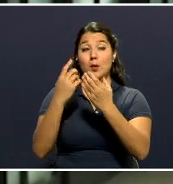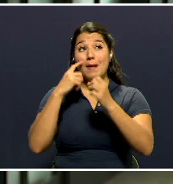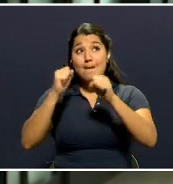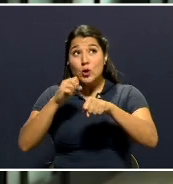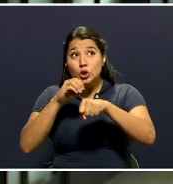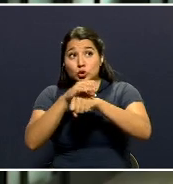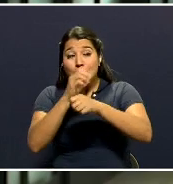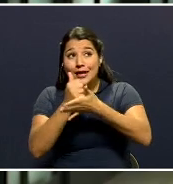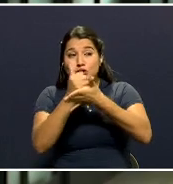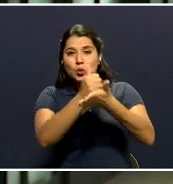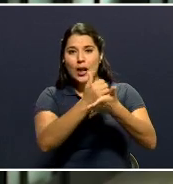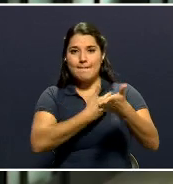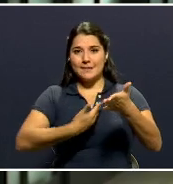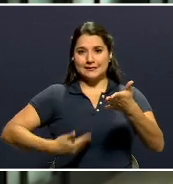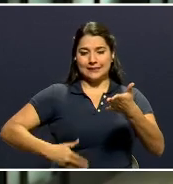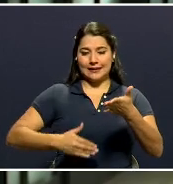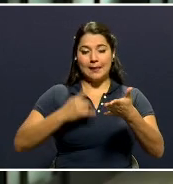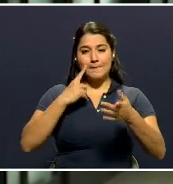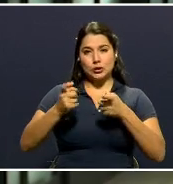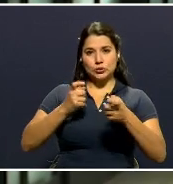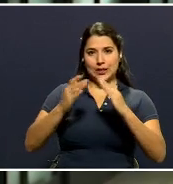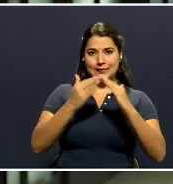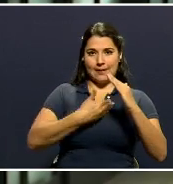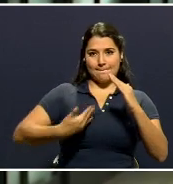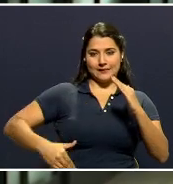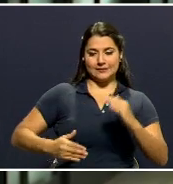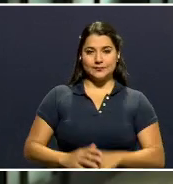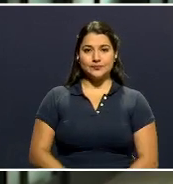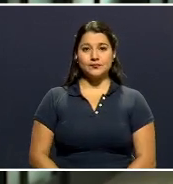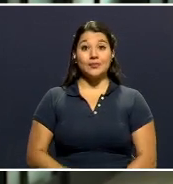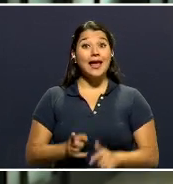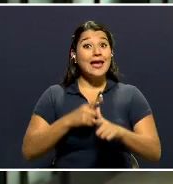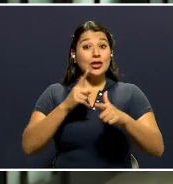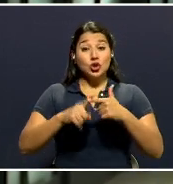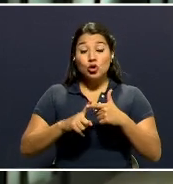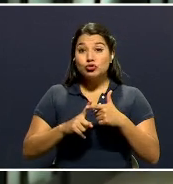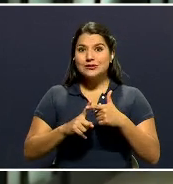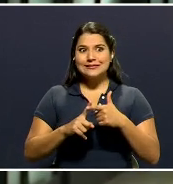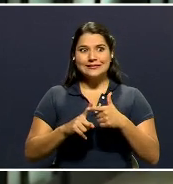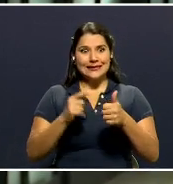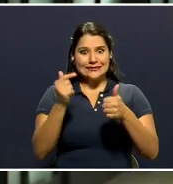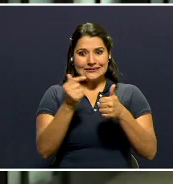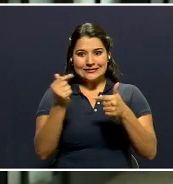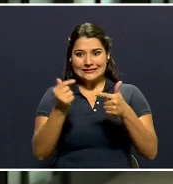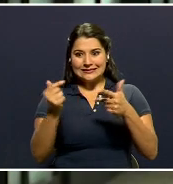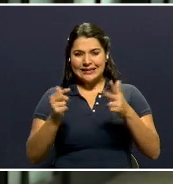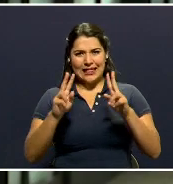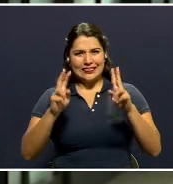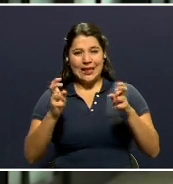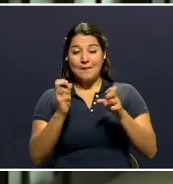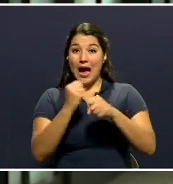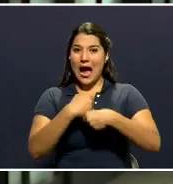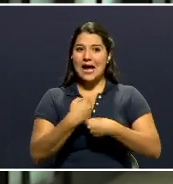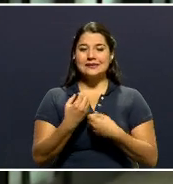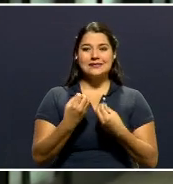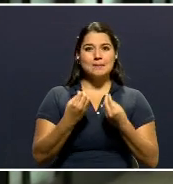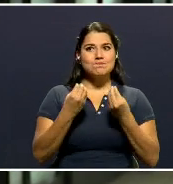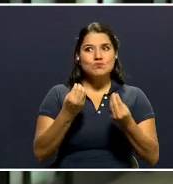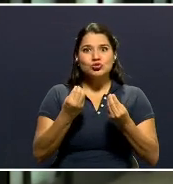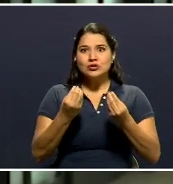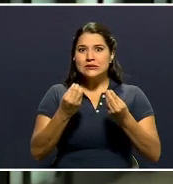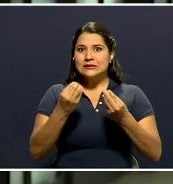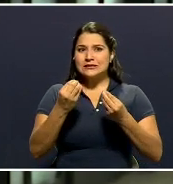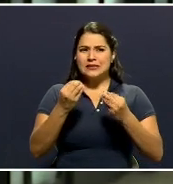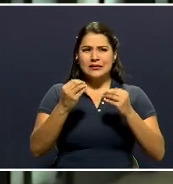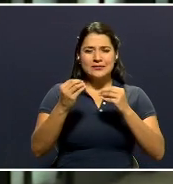ciertas cuestiones como él mismo manifestaba en horas de la mañana. Entonces todo esto ha traído muchísima temática acá en la Asamblea Legislativa, pero lo